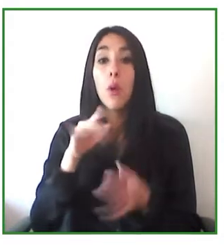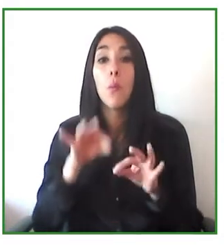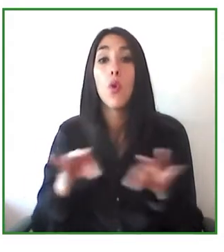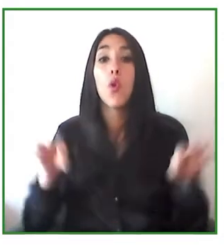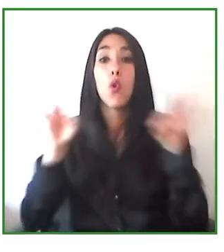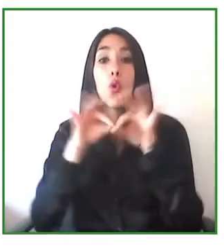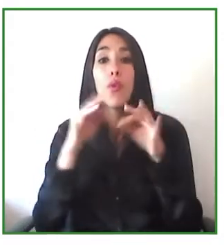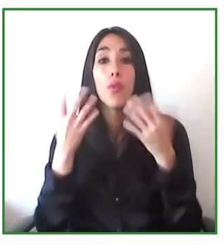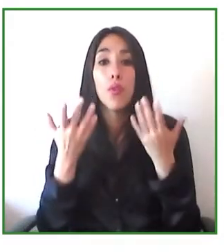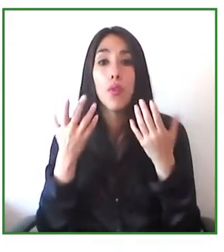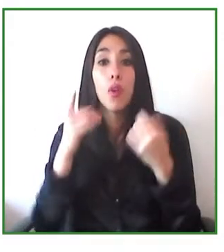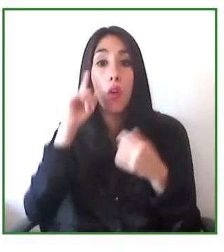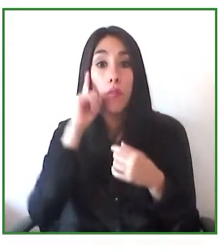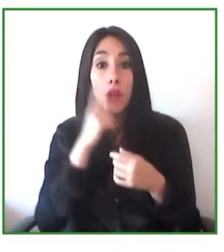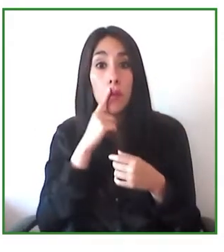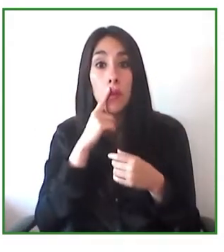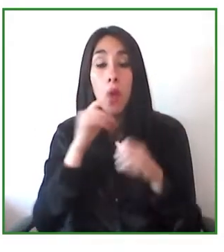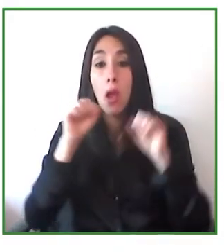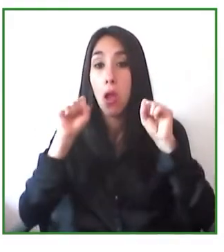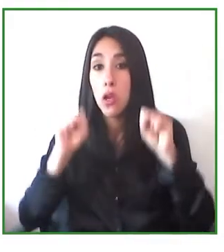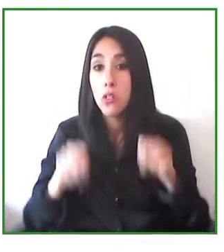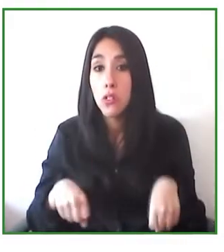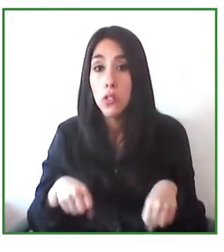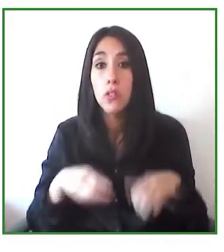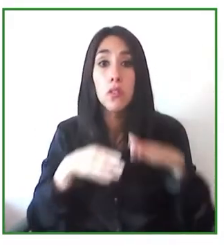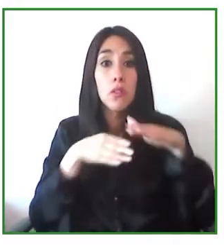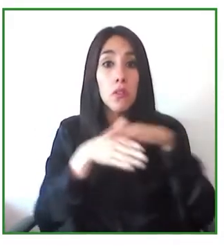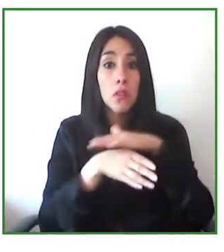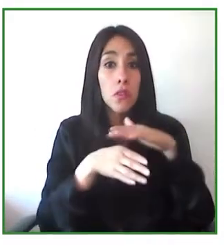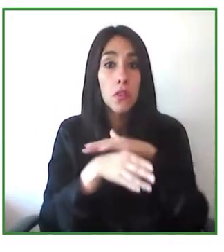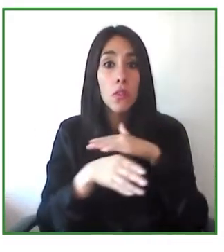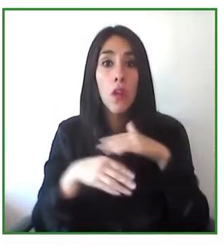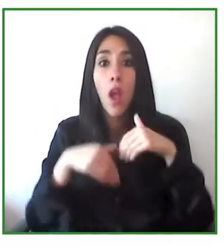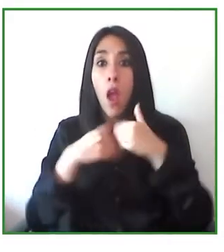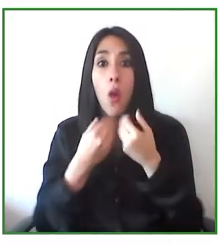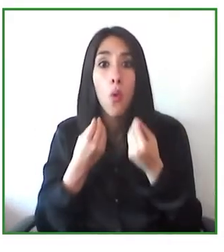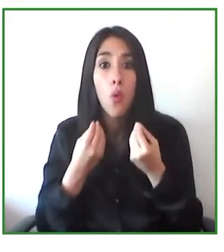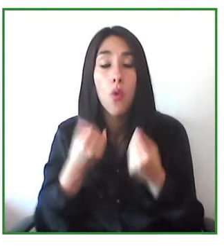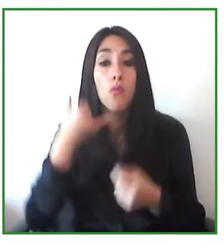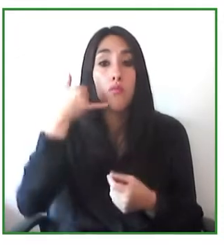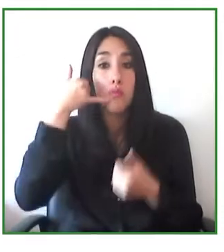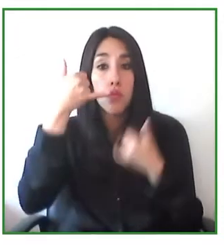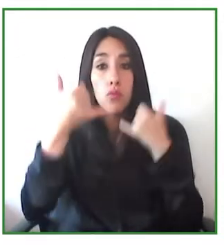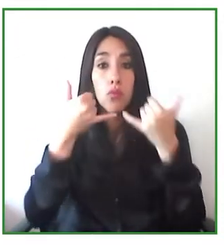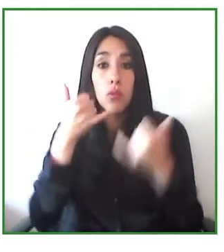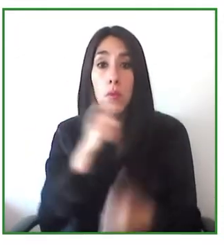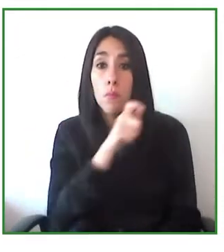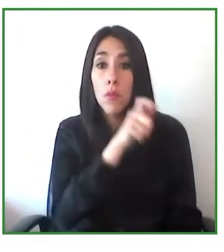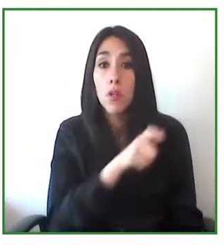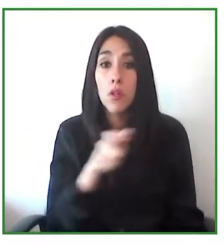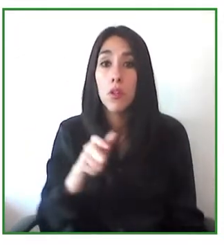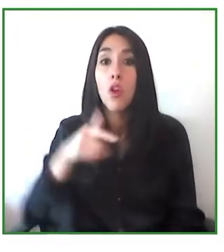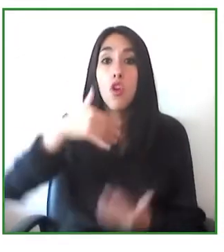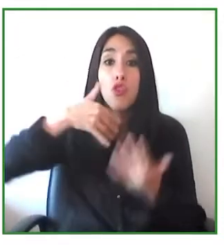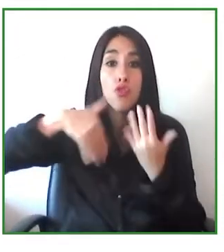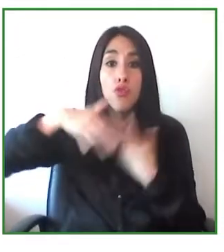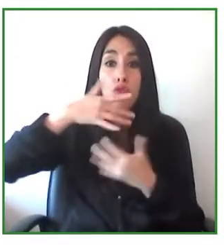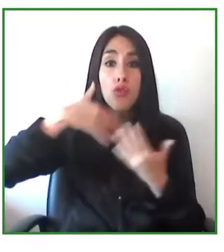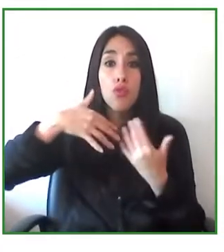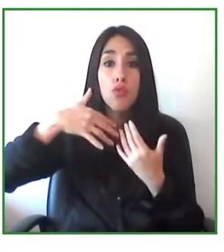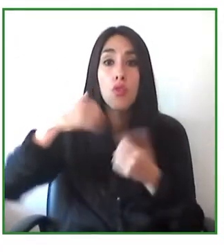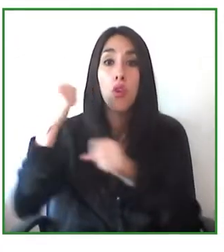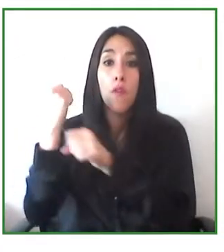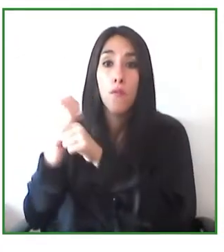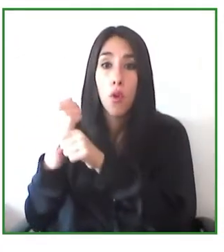acceder y llamar a personas en distintos contextos, laboral, familiar, académico, al sector